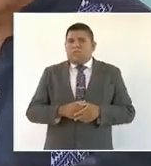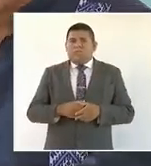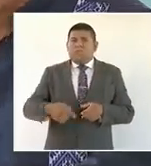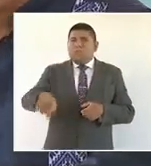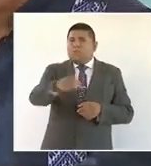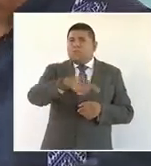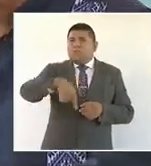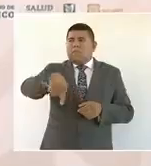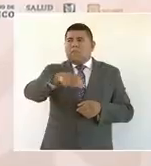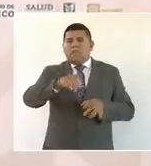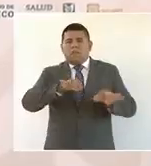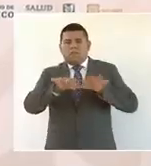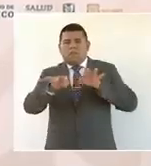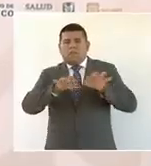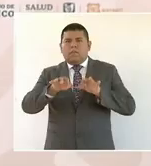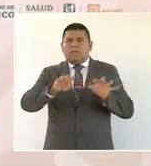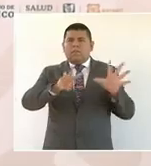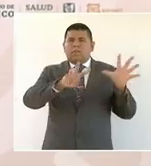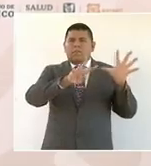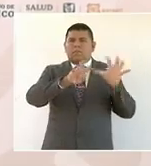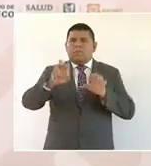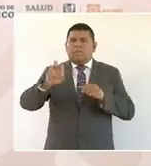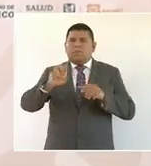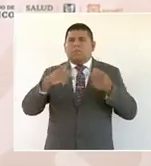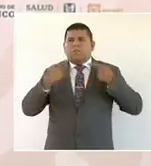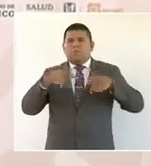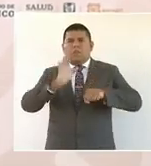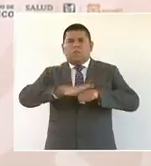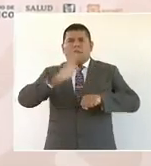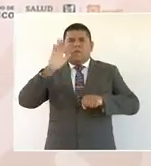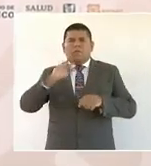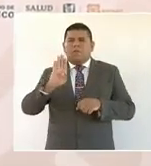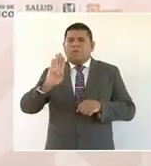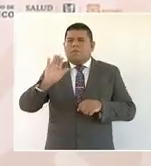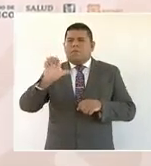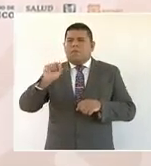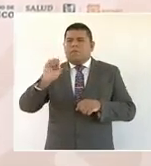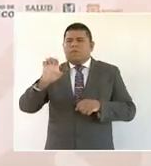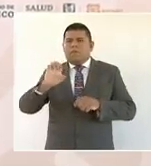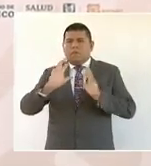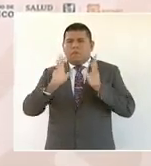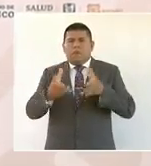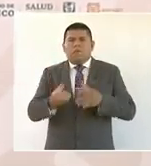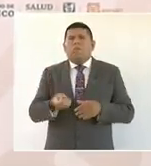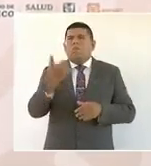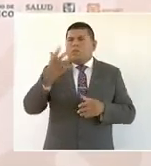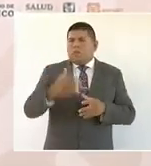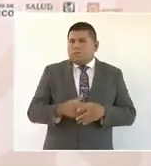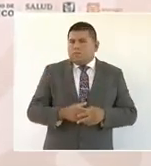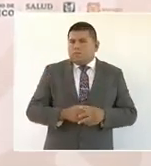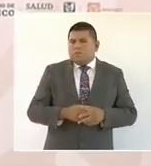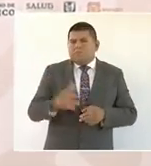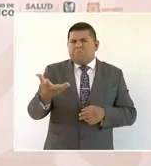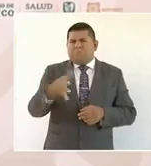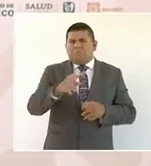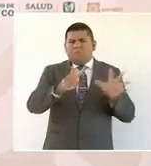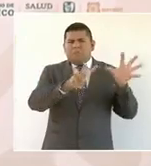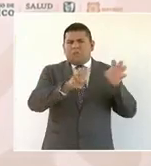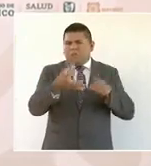esos 800 ya se han basificado? Alrededor de